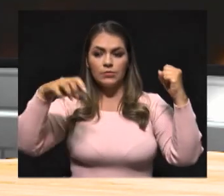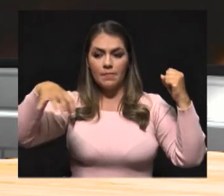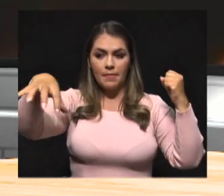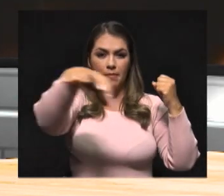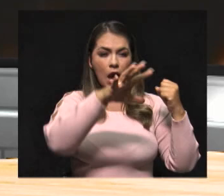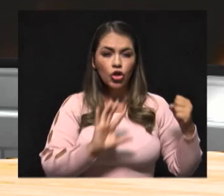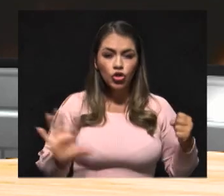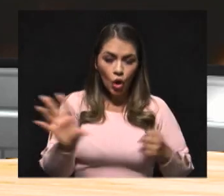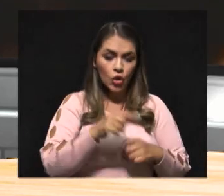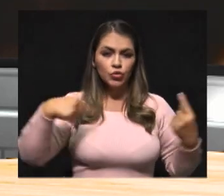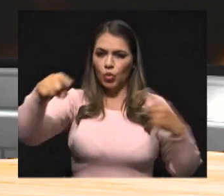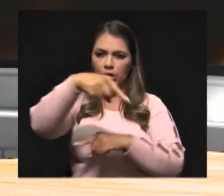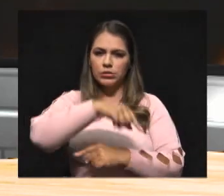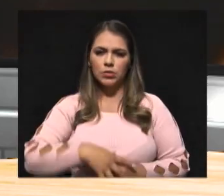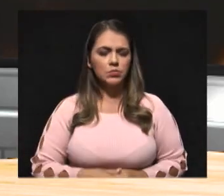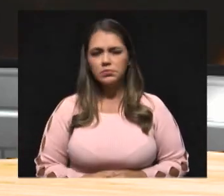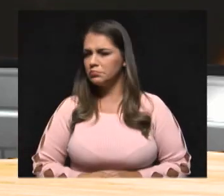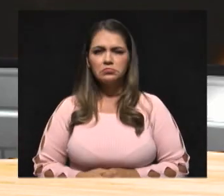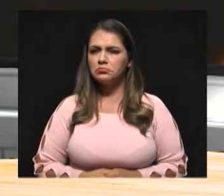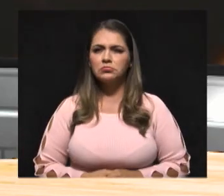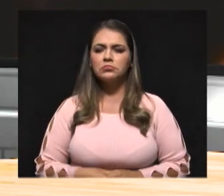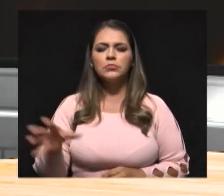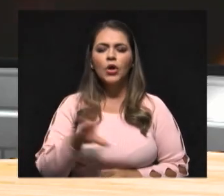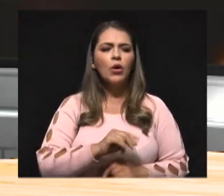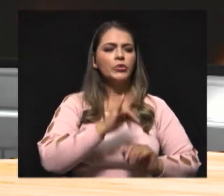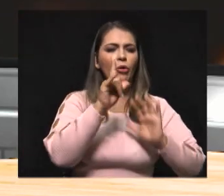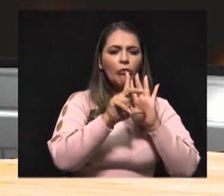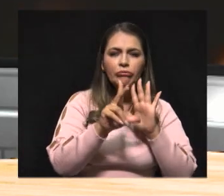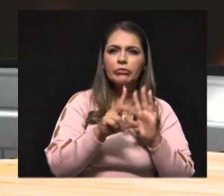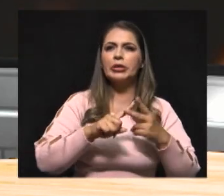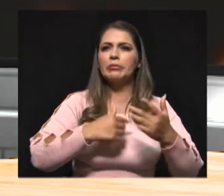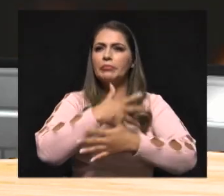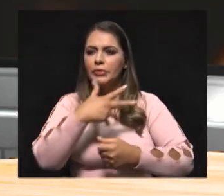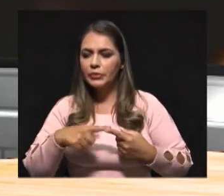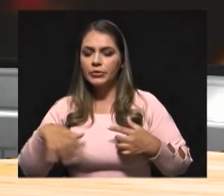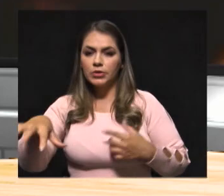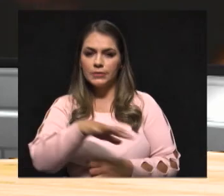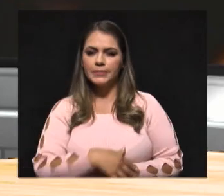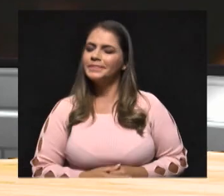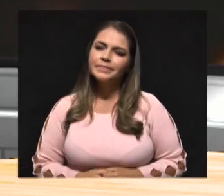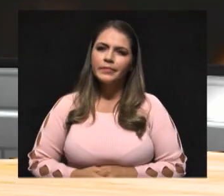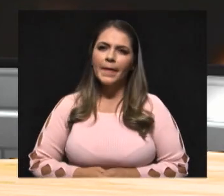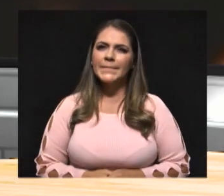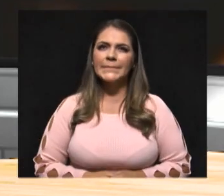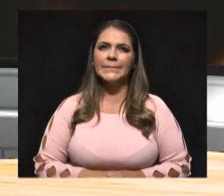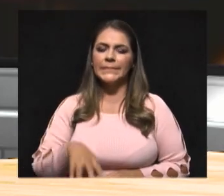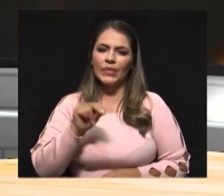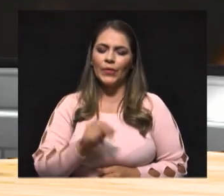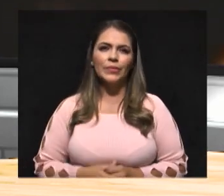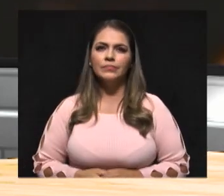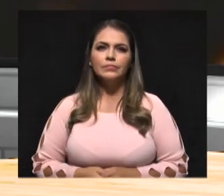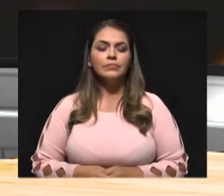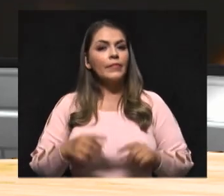vocación turística no todos tienen la capacidad de desarrollar un producto turístico solo sobre algo que sea medianamente atractivo